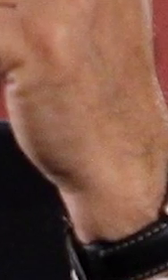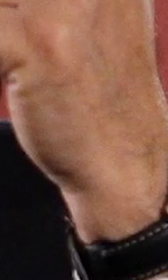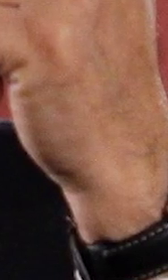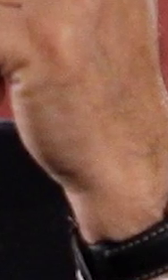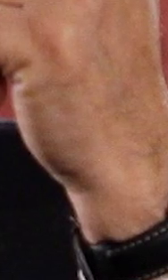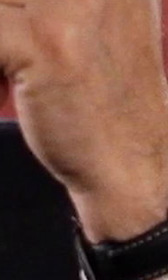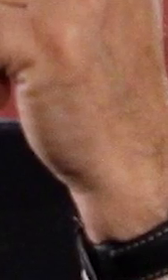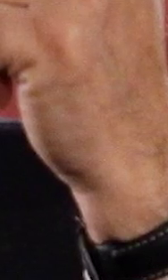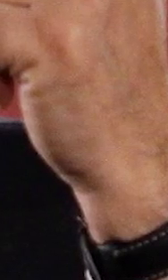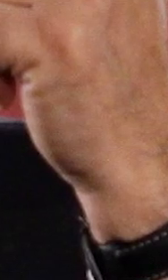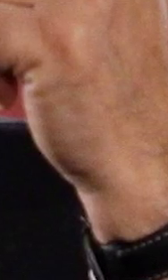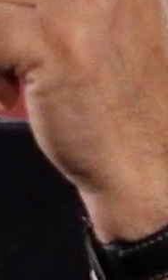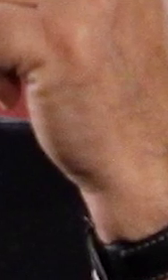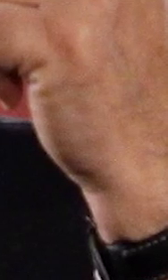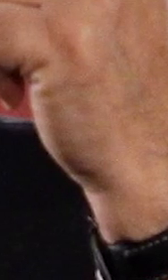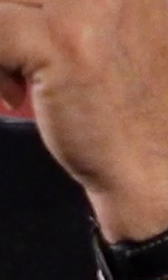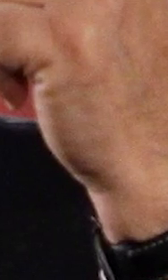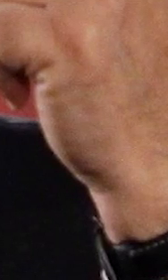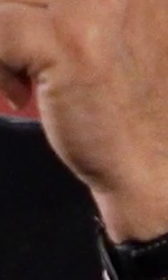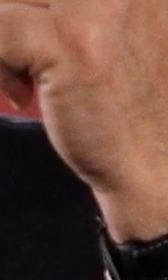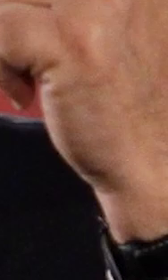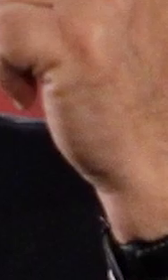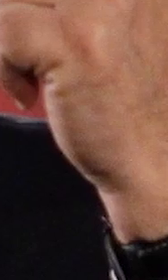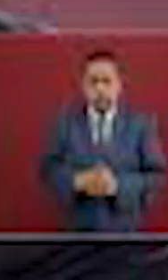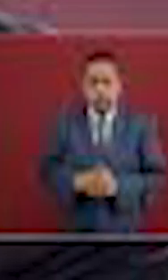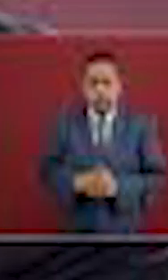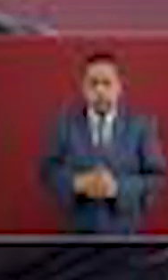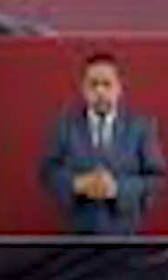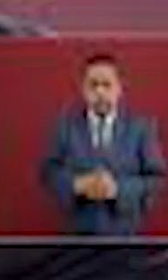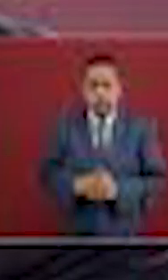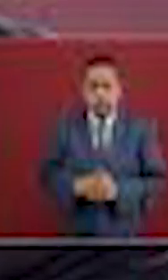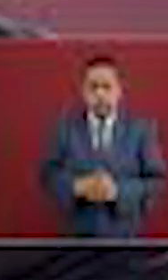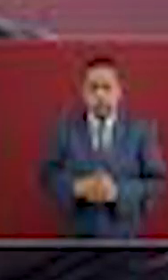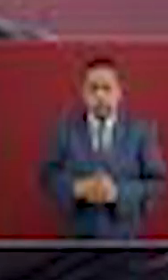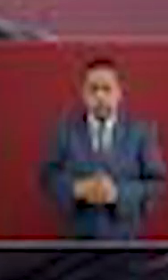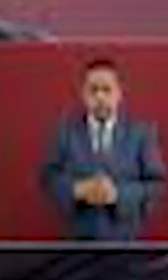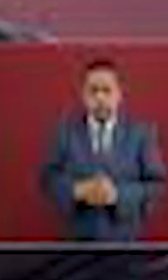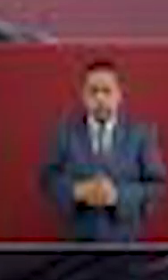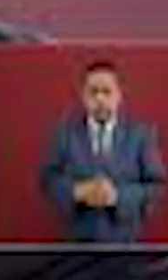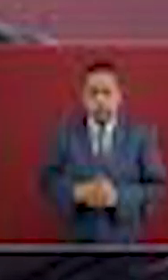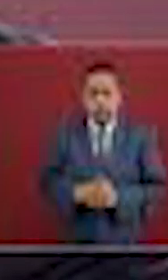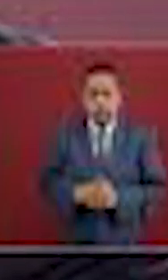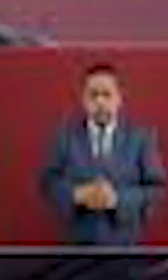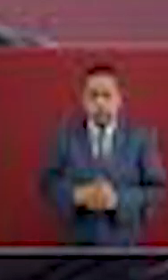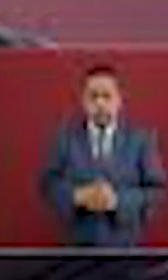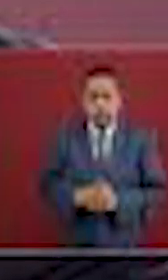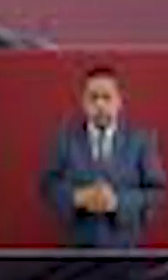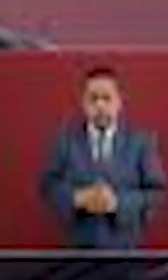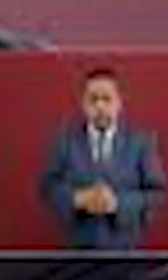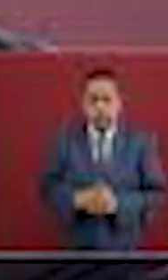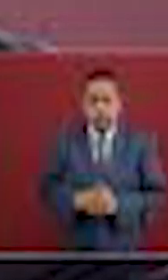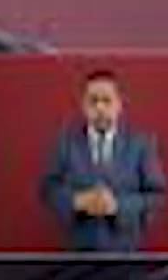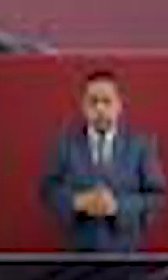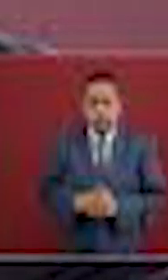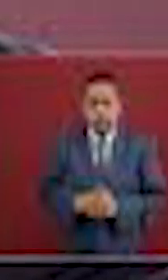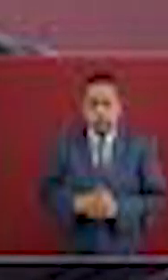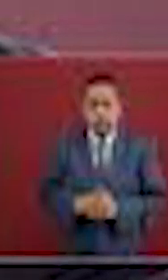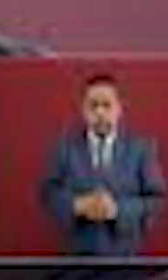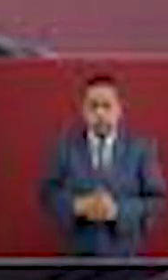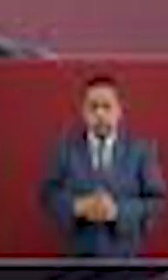problemas que ocurren en el ámbito local con diálogo sin confrontación con paciencia y no caer en ninguna